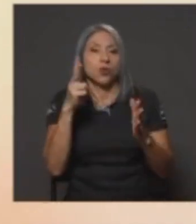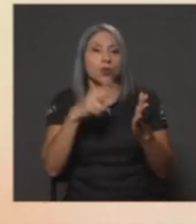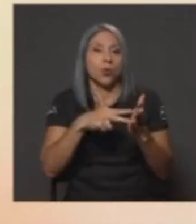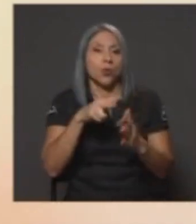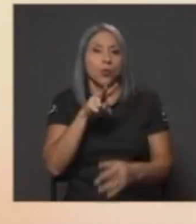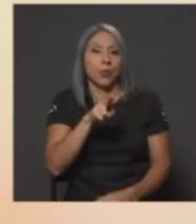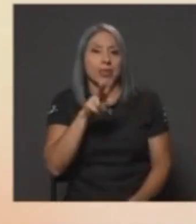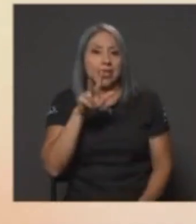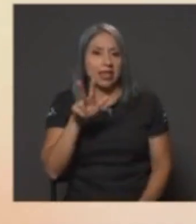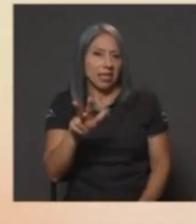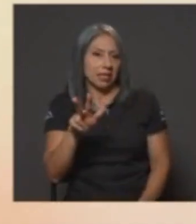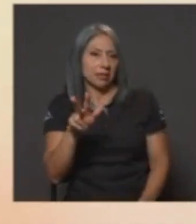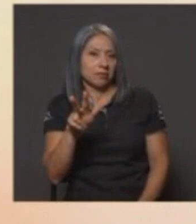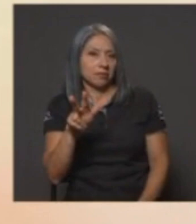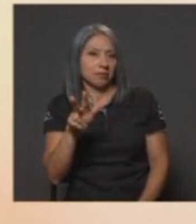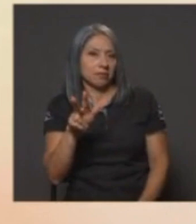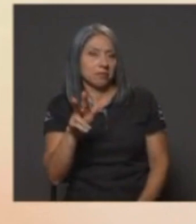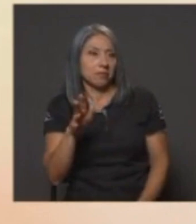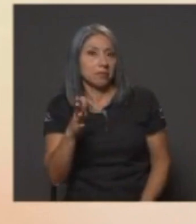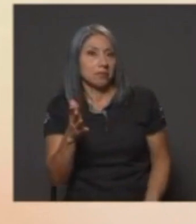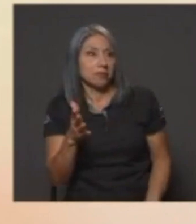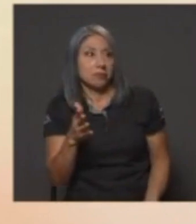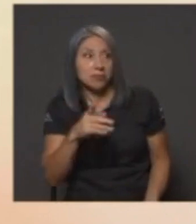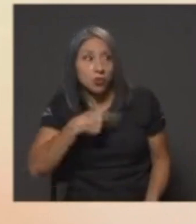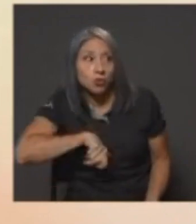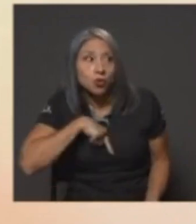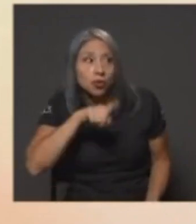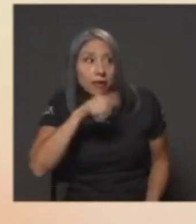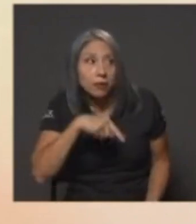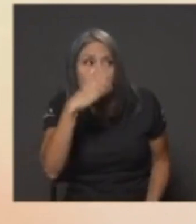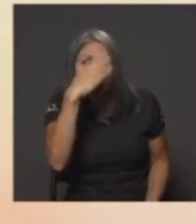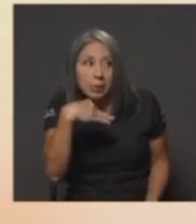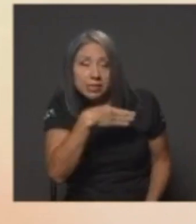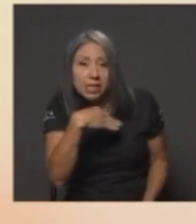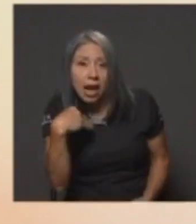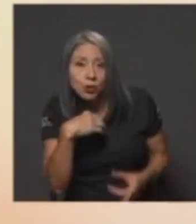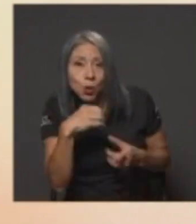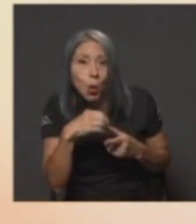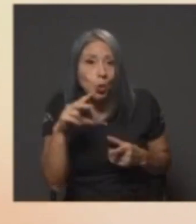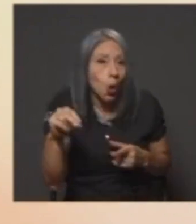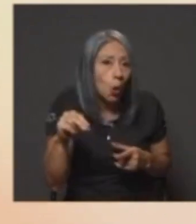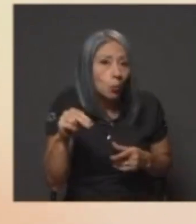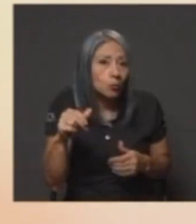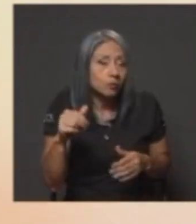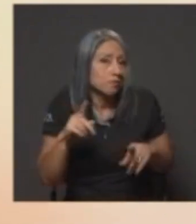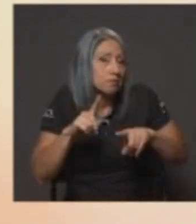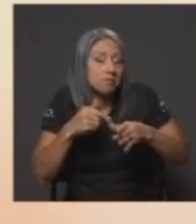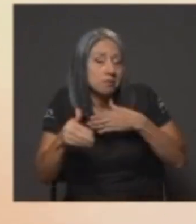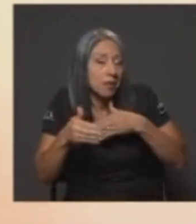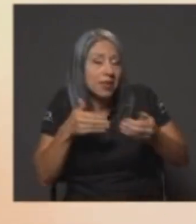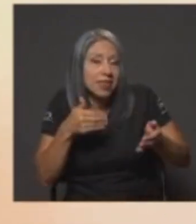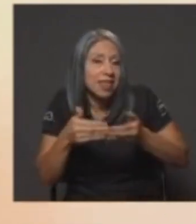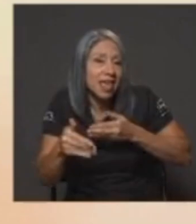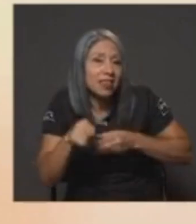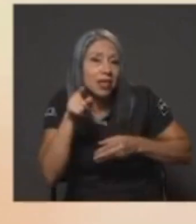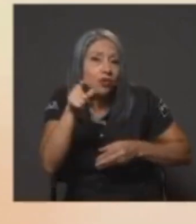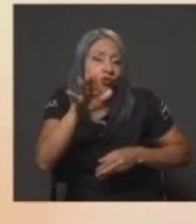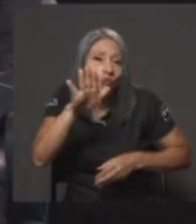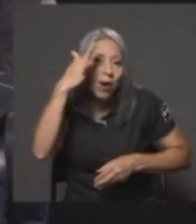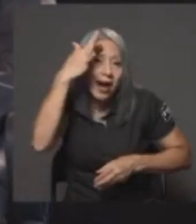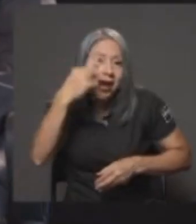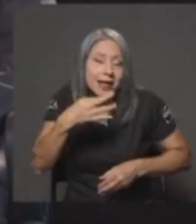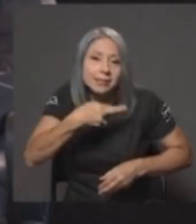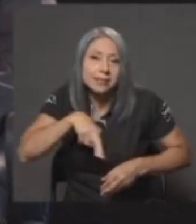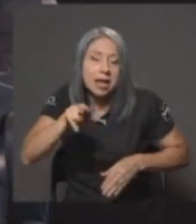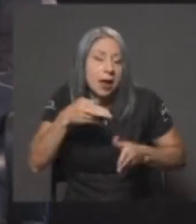2023 y si nos tenemos que persignar o no, independiente de cuál sea el credo de cada cual. Sí,